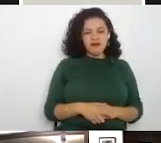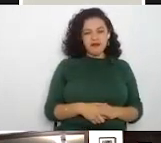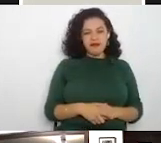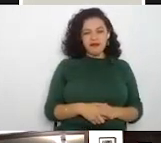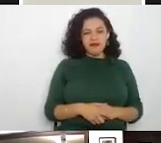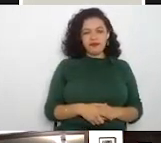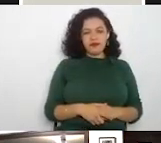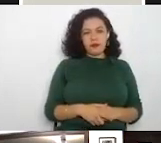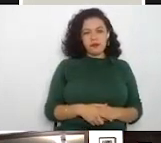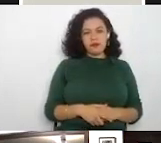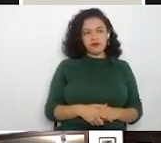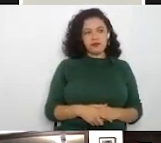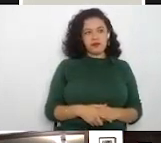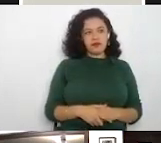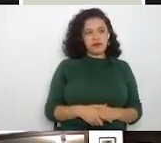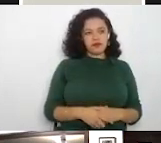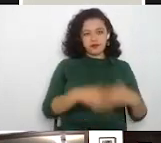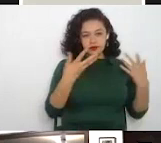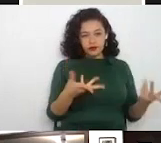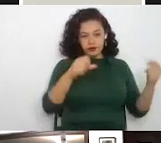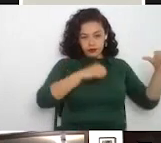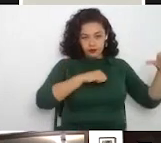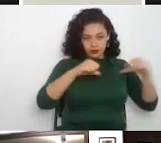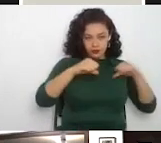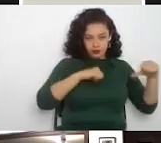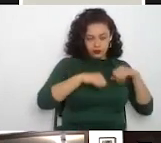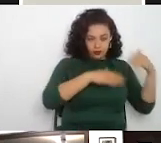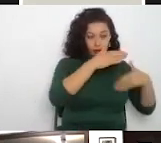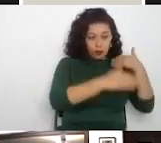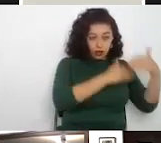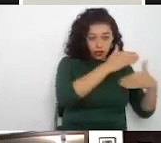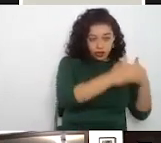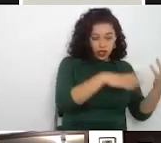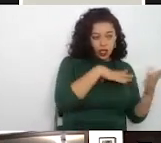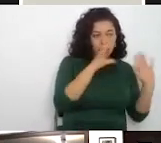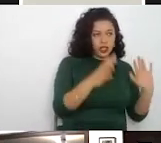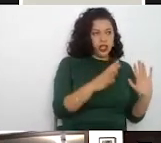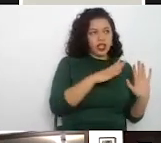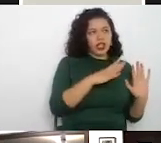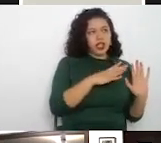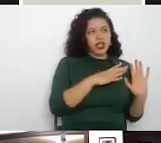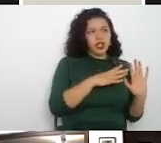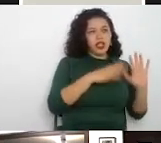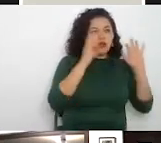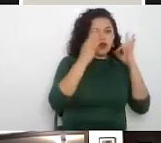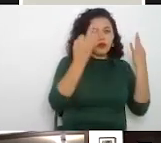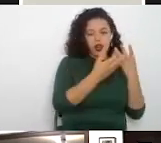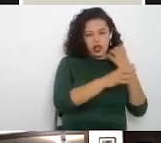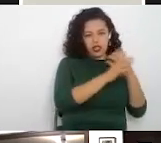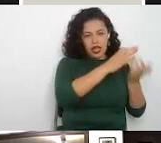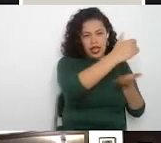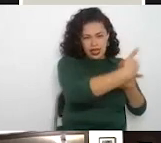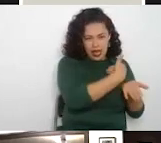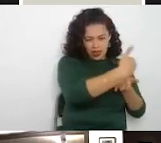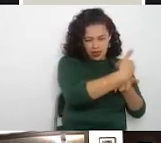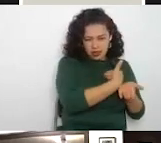Y bueno, estas actividades lo que hacen es transformar una serie de entradas, que vimos ya cuáles son las entradas,